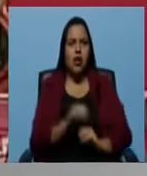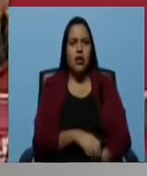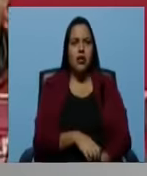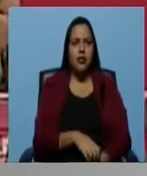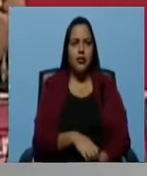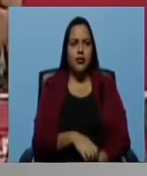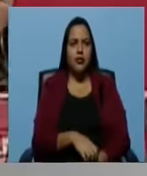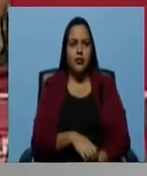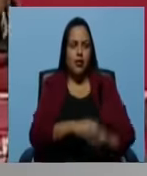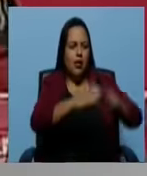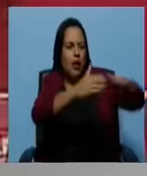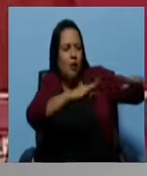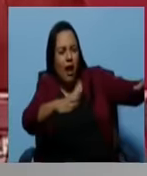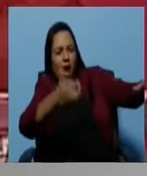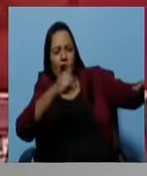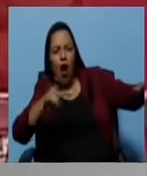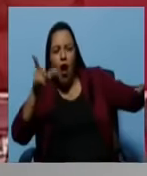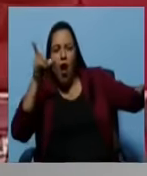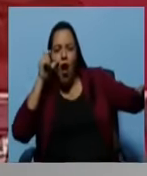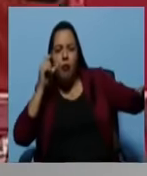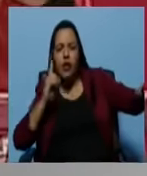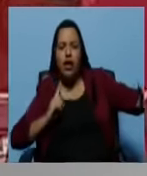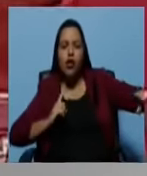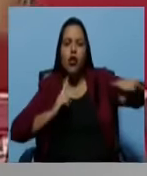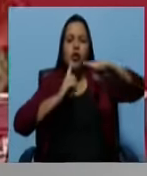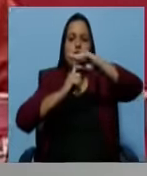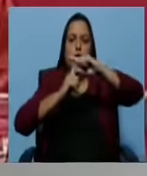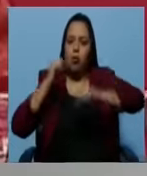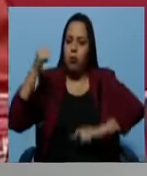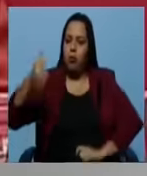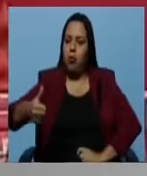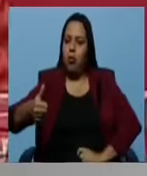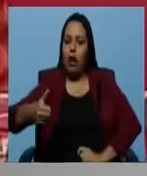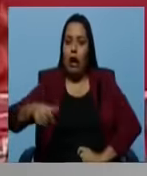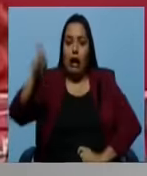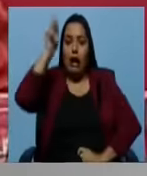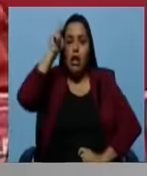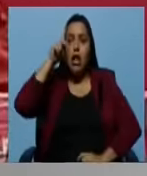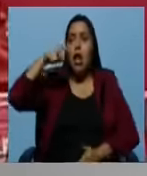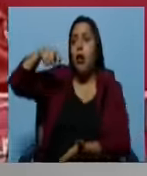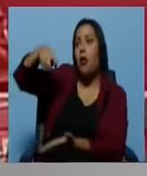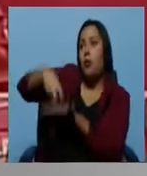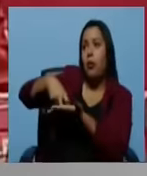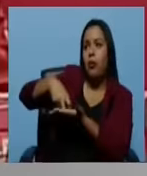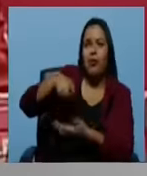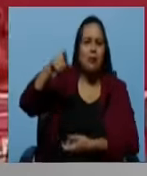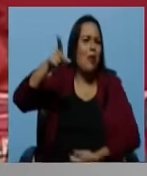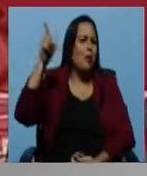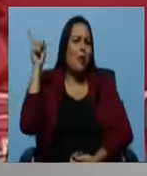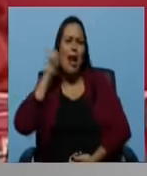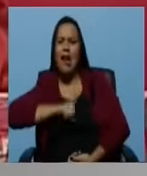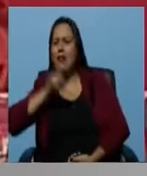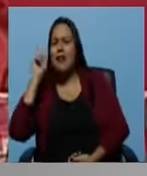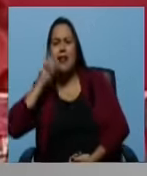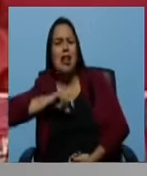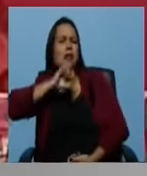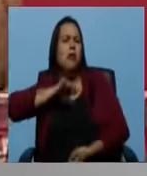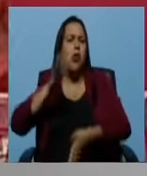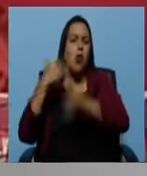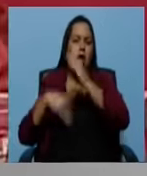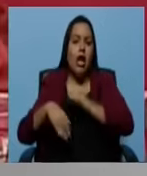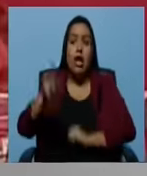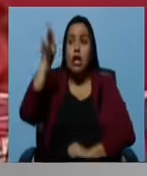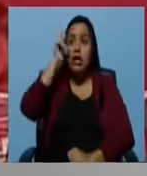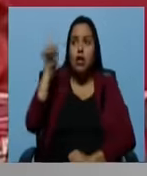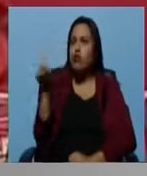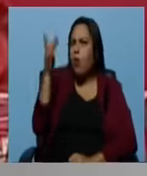Entonces en la orilla, en la playa, un tipo con una cruz y nuestros indígenas arrodillados. Ya eso es la mentira de las mentiras, ¿eh? Porque nuestros indígenas no